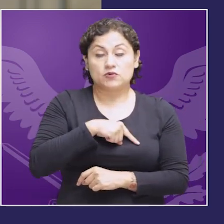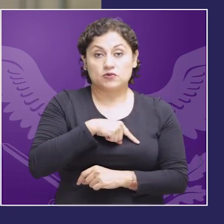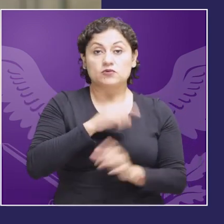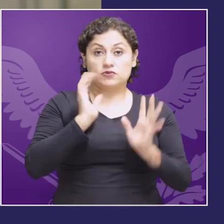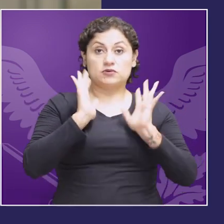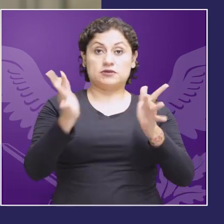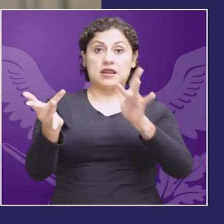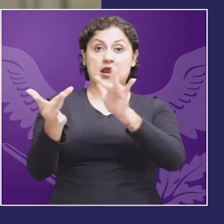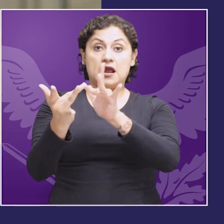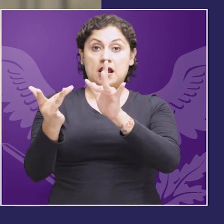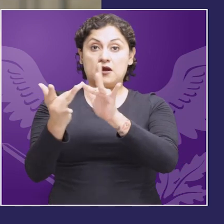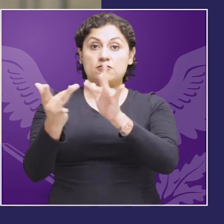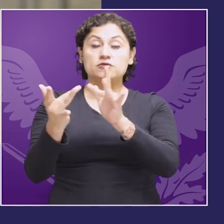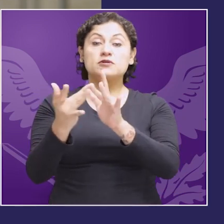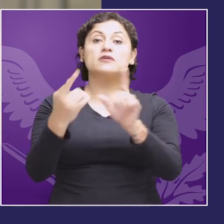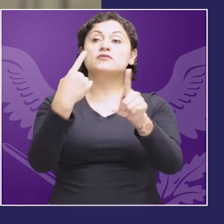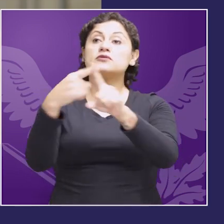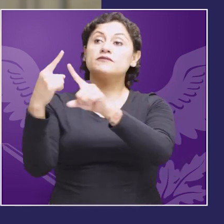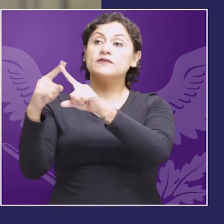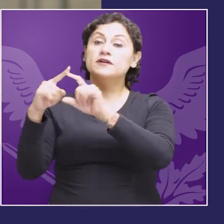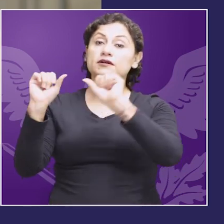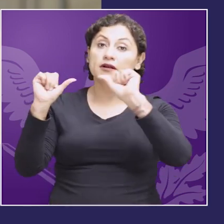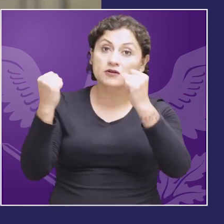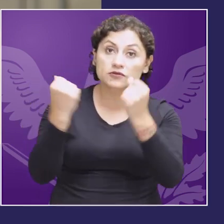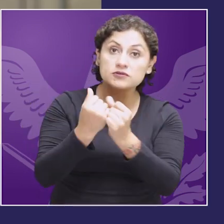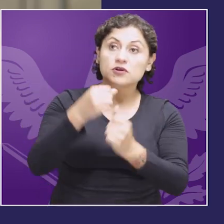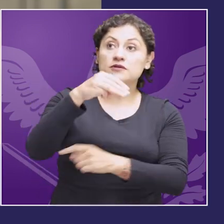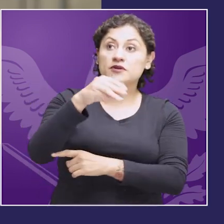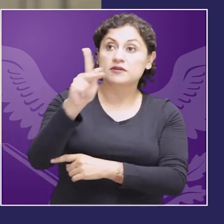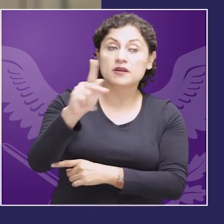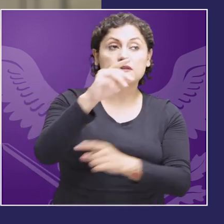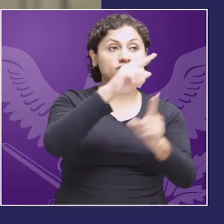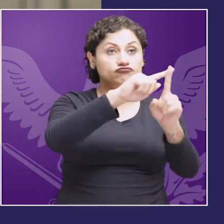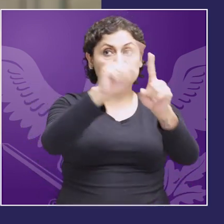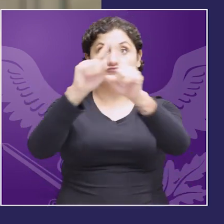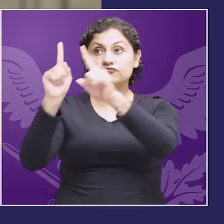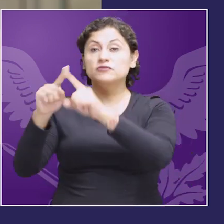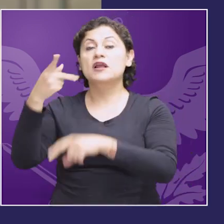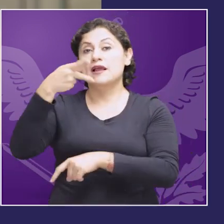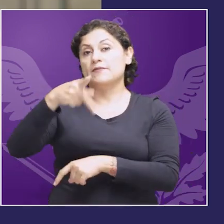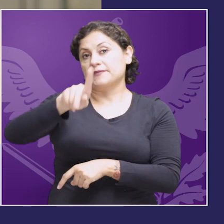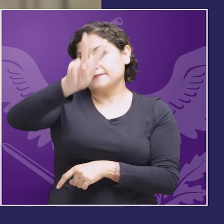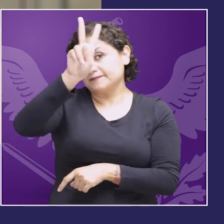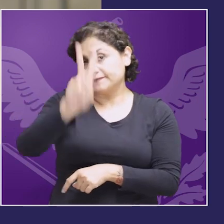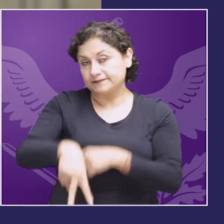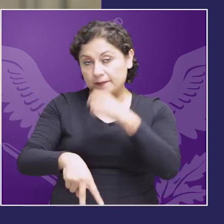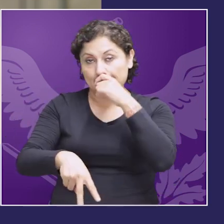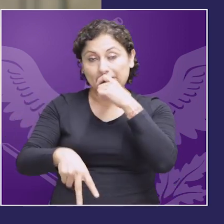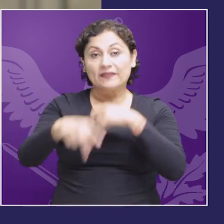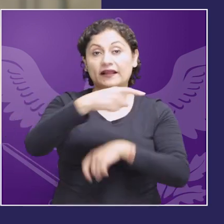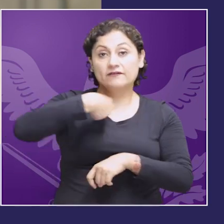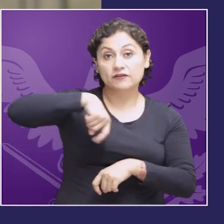único que podemos hacer desde la comisión, porque tenemos contactos con las asociaciones de ministerios